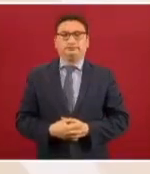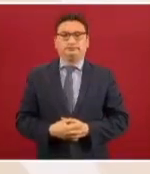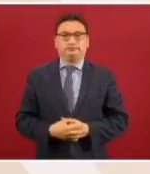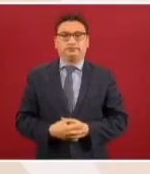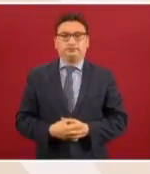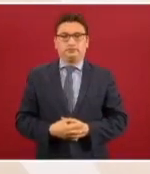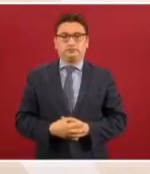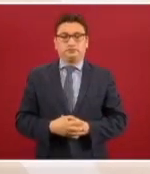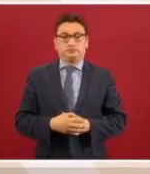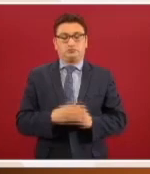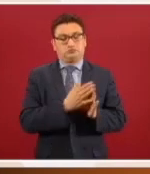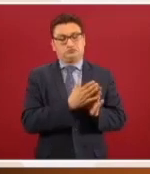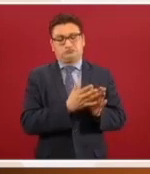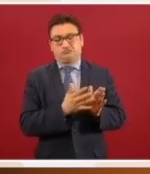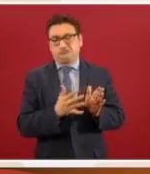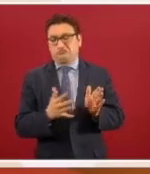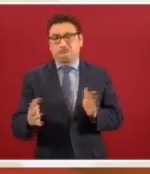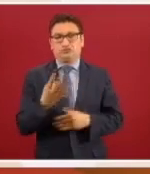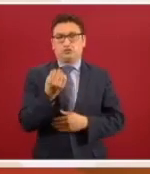9 meses.